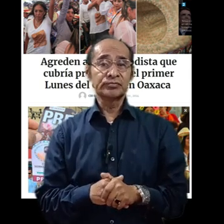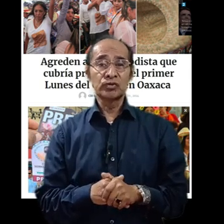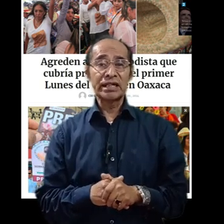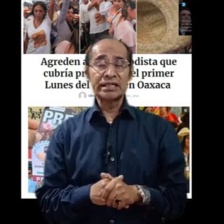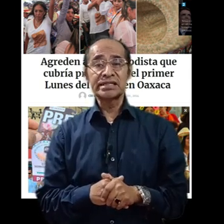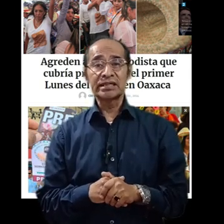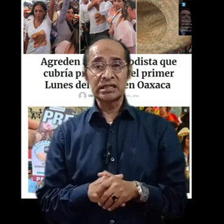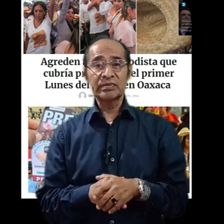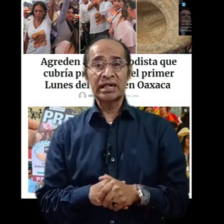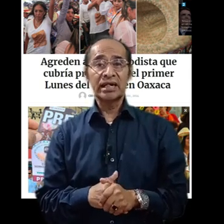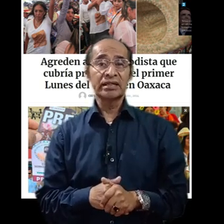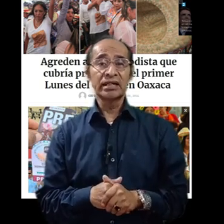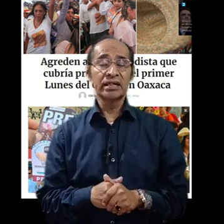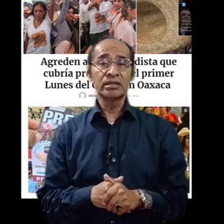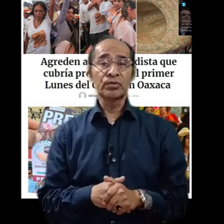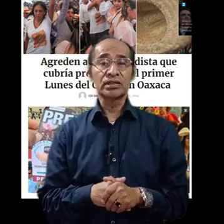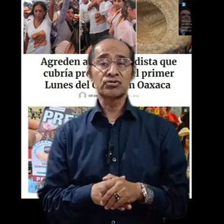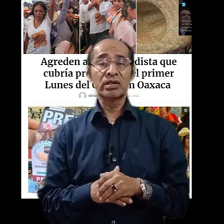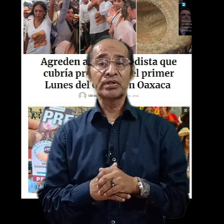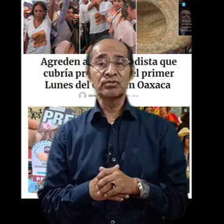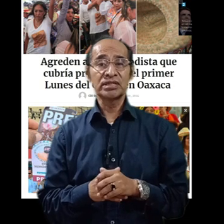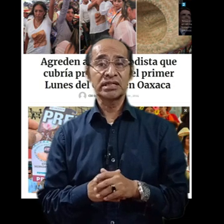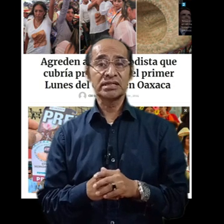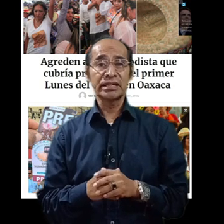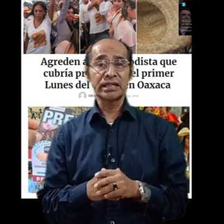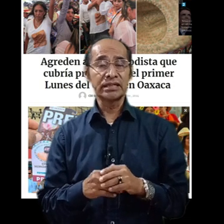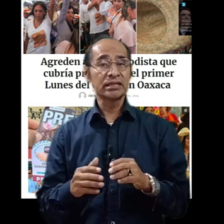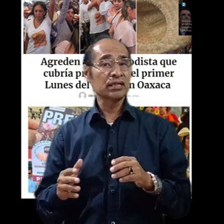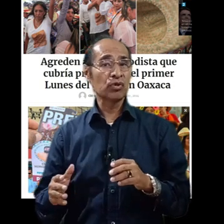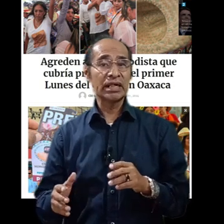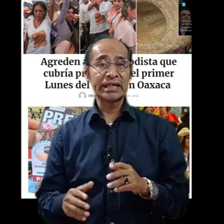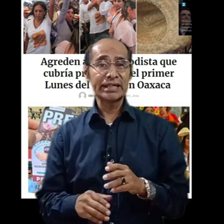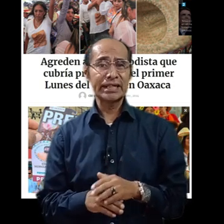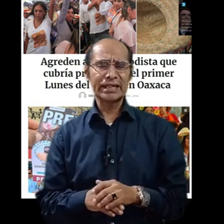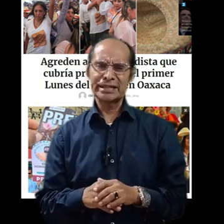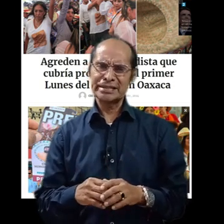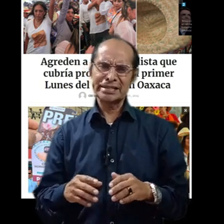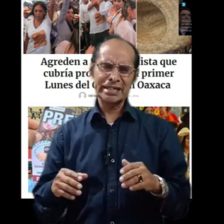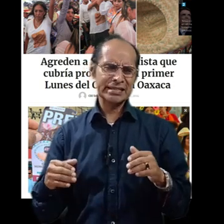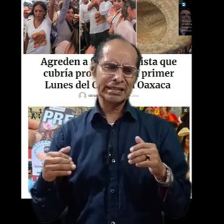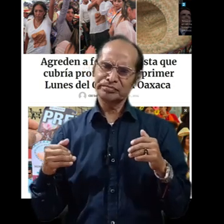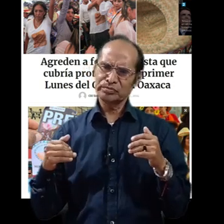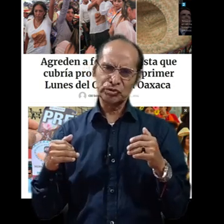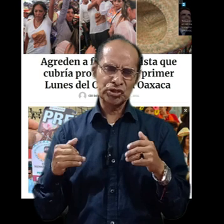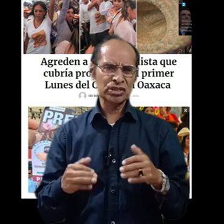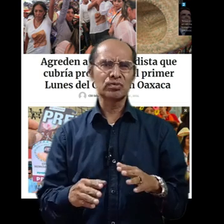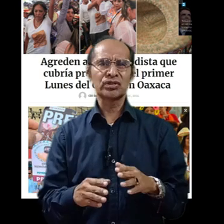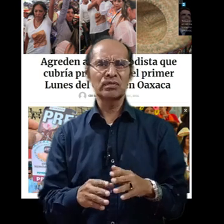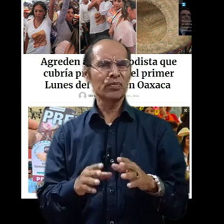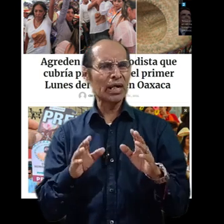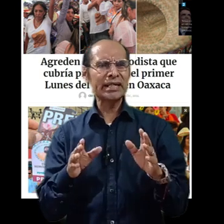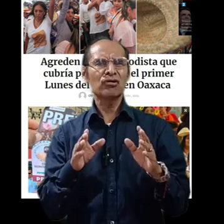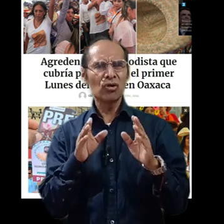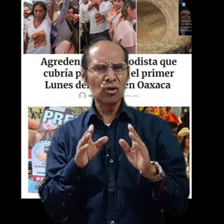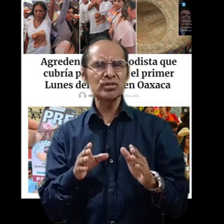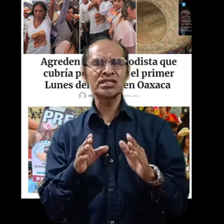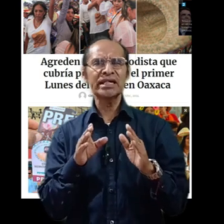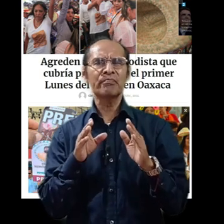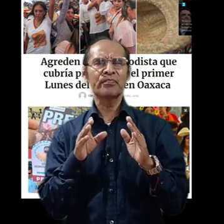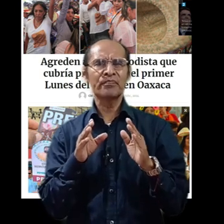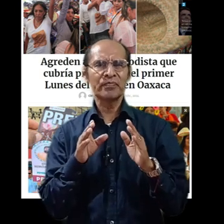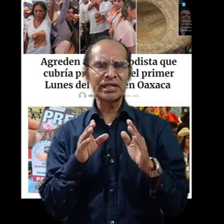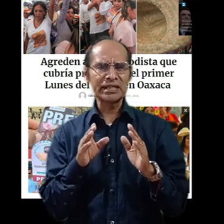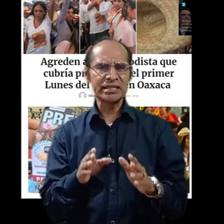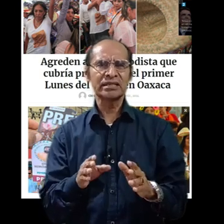presentar una iniciativa de ley de protección a periodistas en la entidad oaxaqueña desde hace muchísimo tiempo Hay